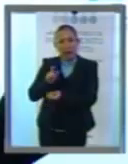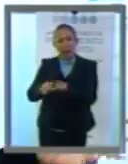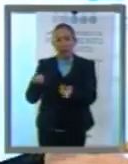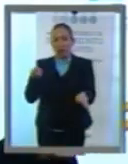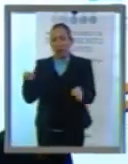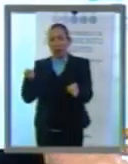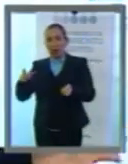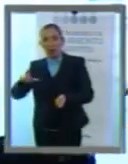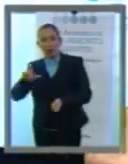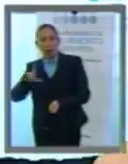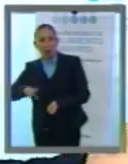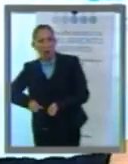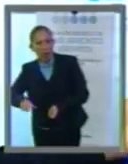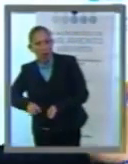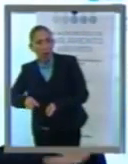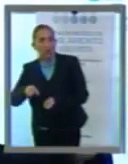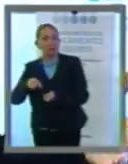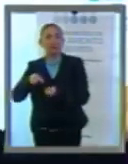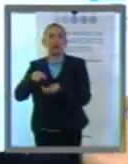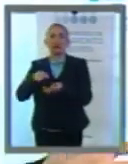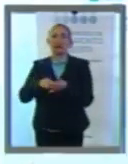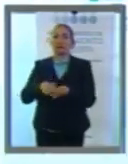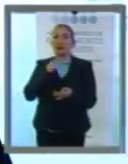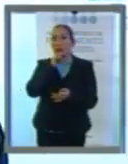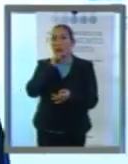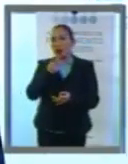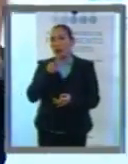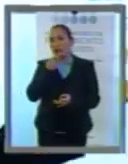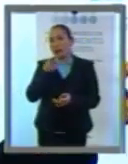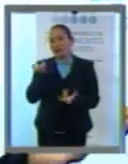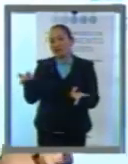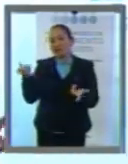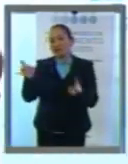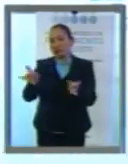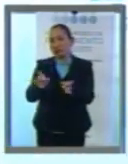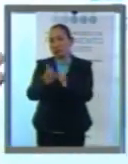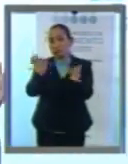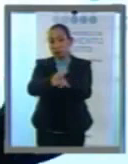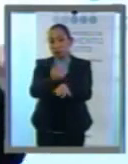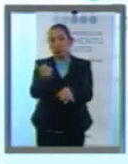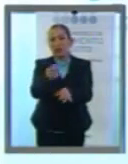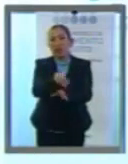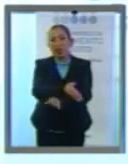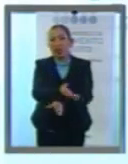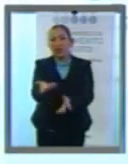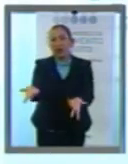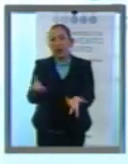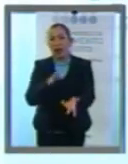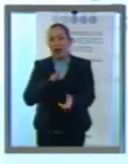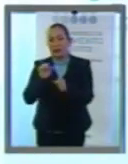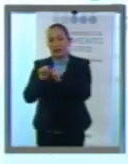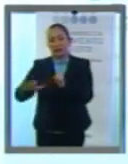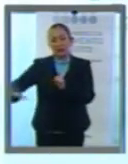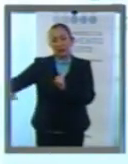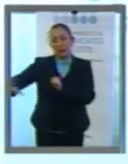las élites políticas, y aquí ya se ha hablado un poco también de ese tipo de causas, ¿no? Cuando existen sistemas